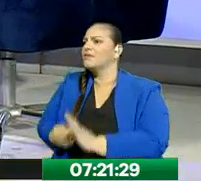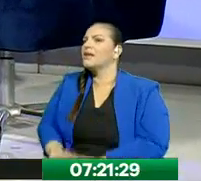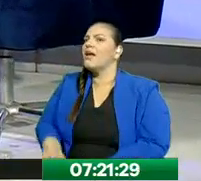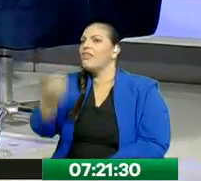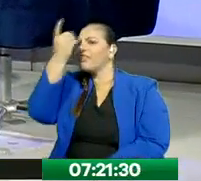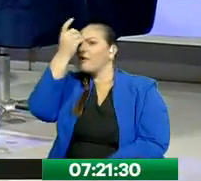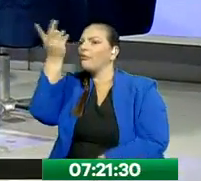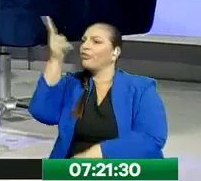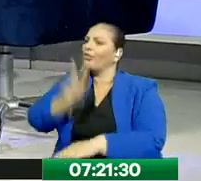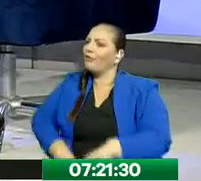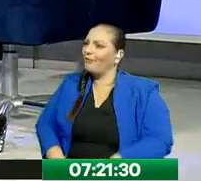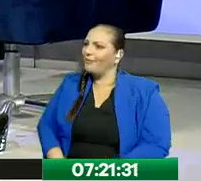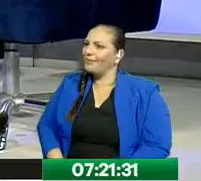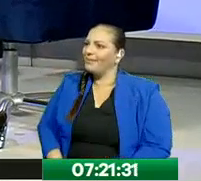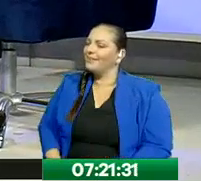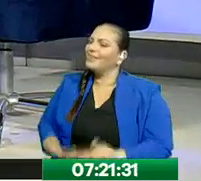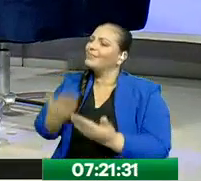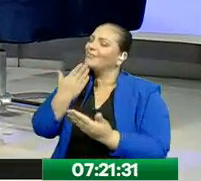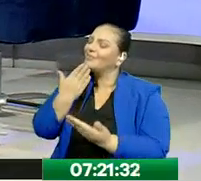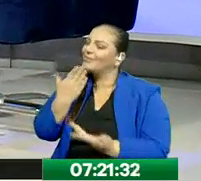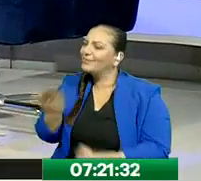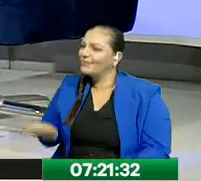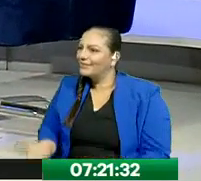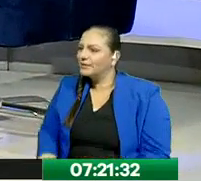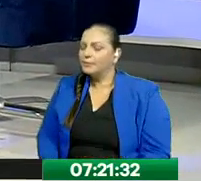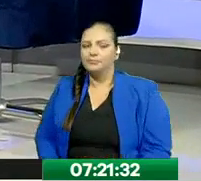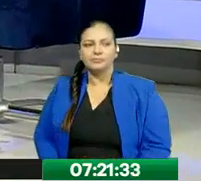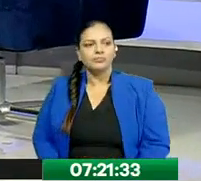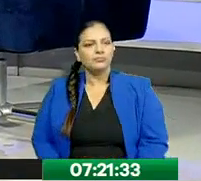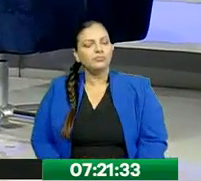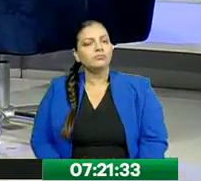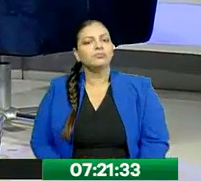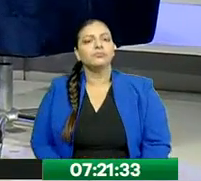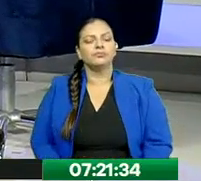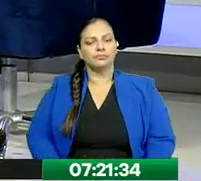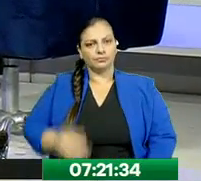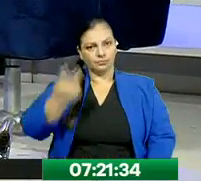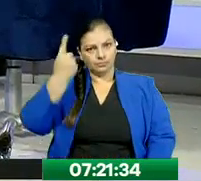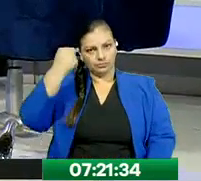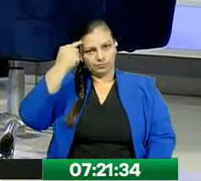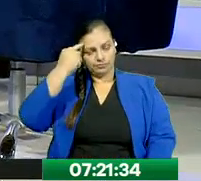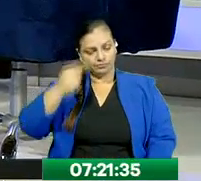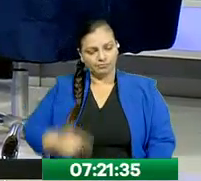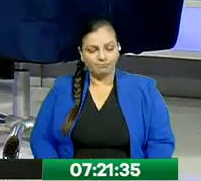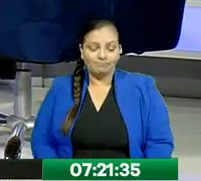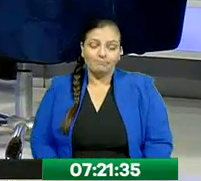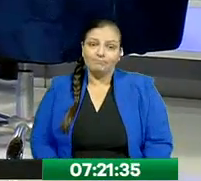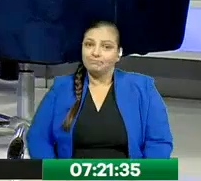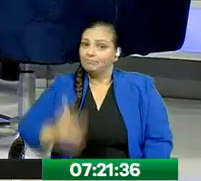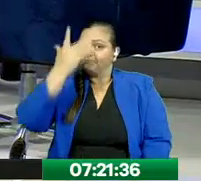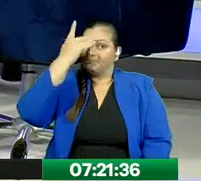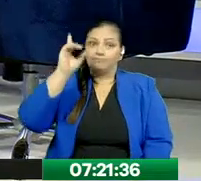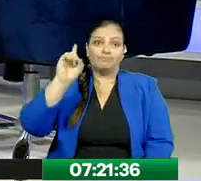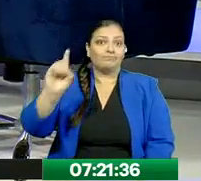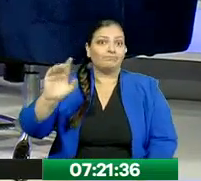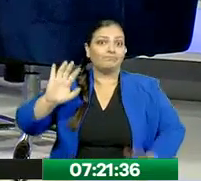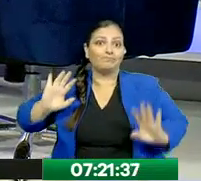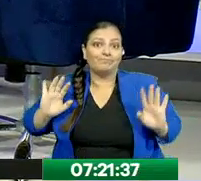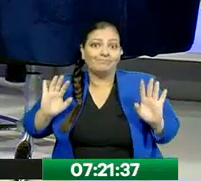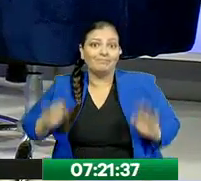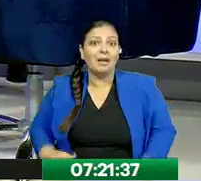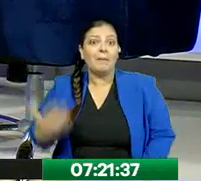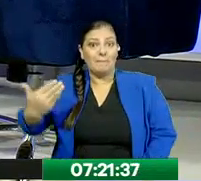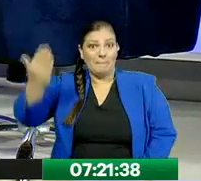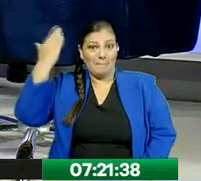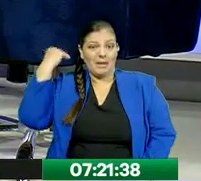a permitir retorno financiero. Entonces, yo creo que ahí el gobierno nacional comete un error, pero lastimosamente así lo recibió de los 10